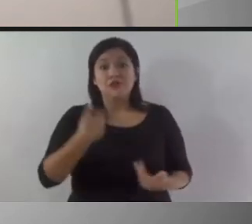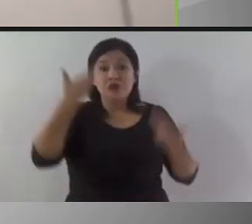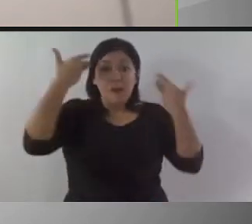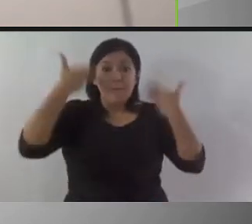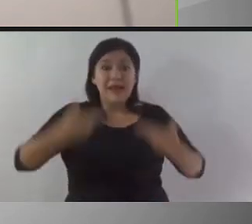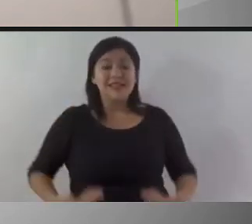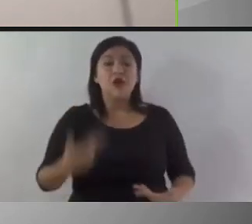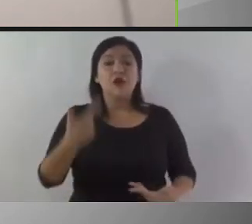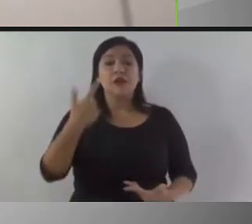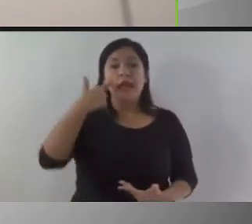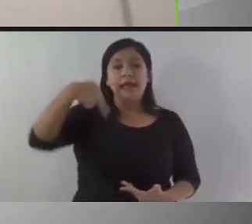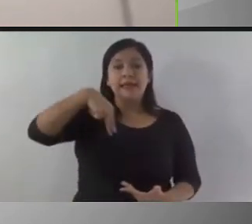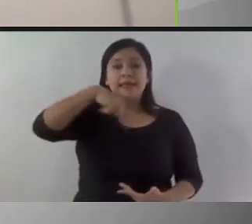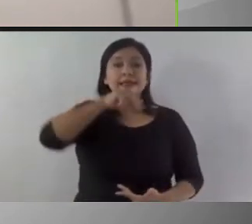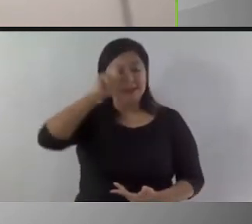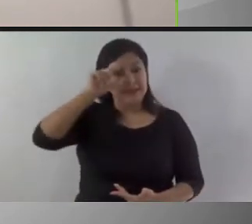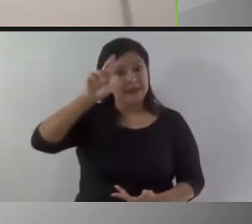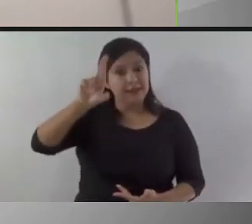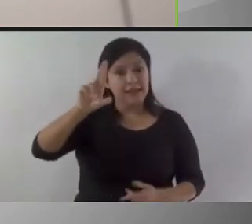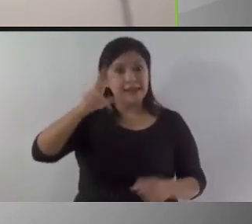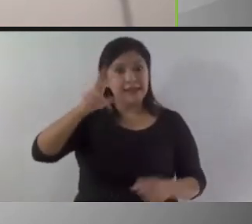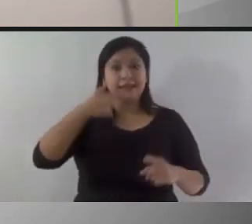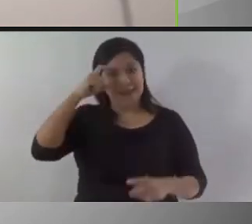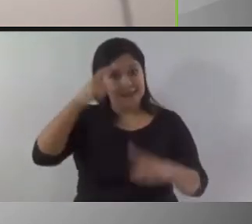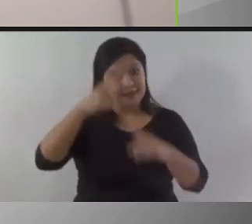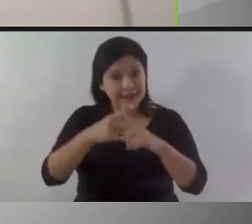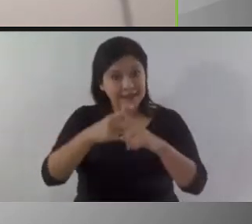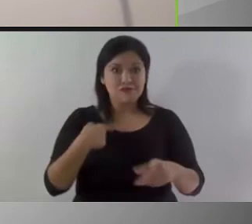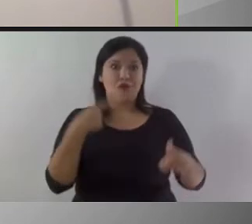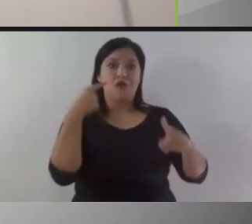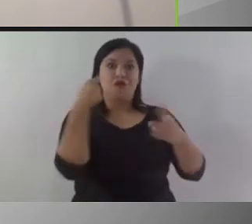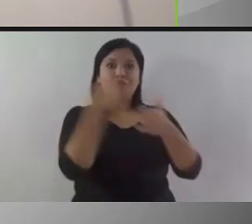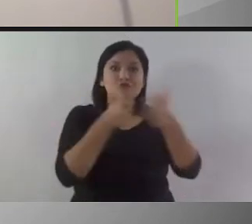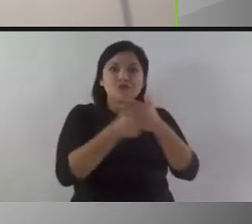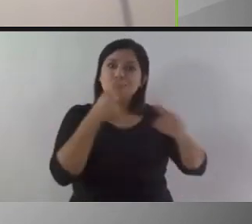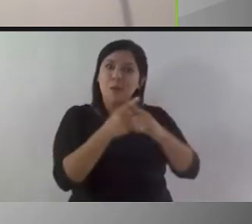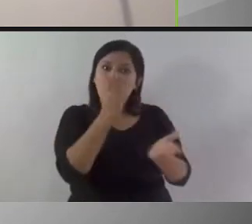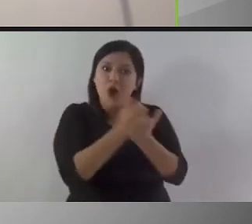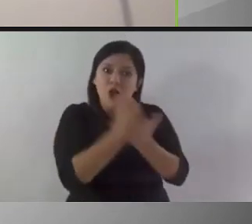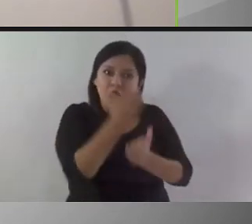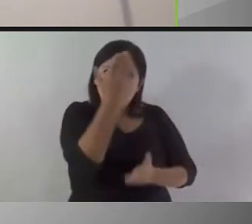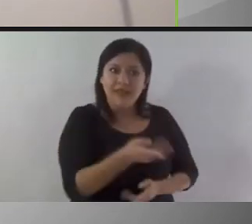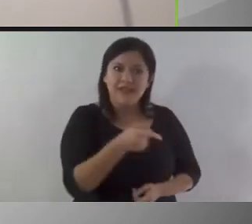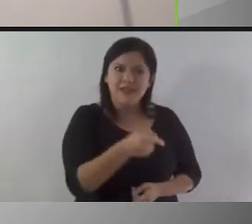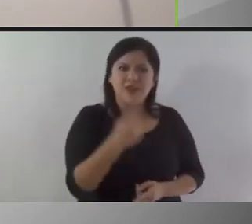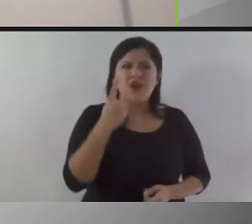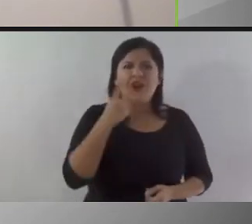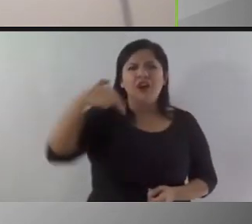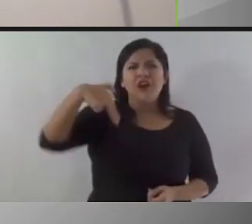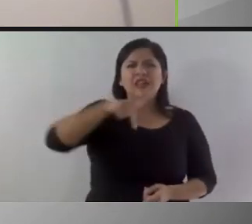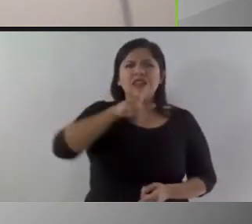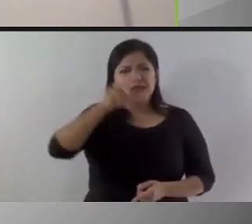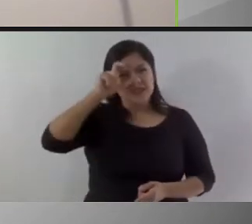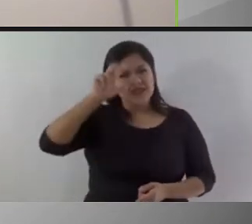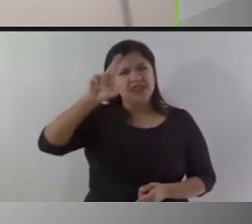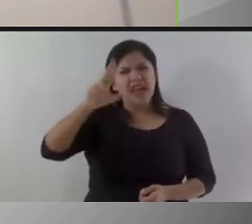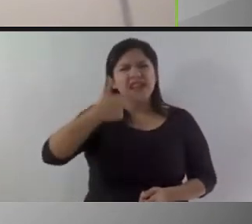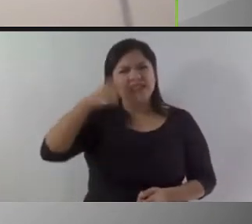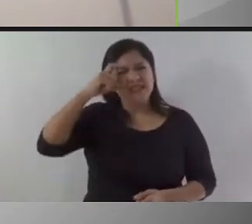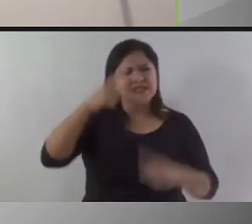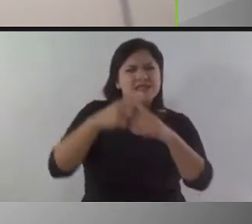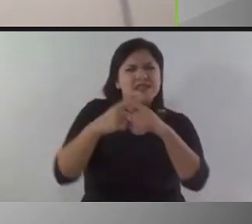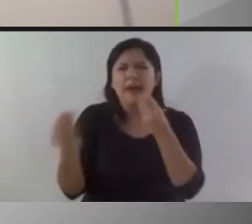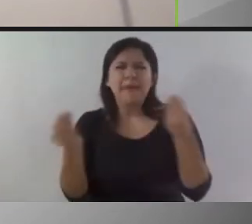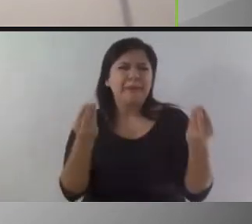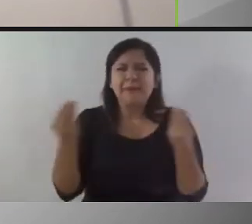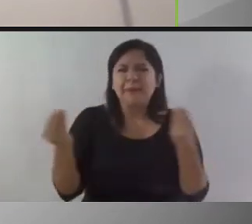intersex y un activista del movimiento intersex. Para quienes no conozcan esa palabra,